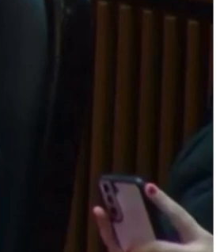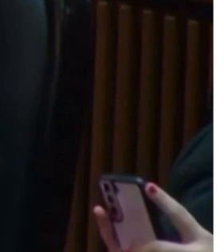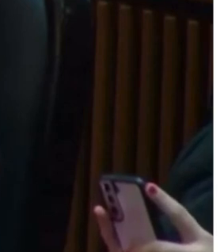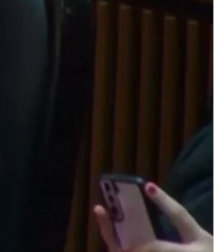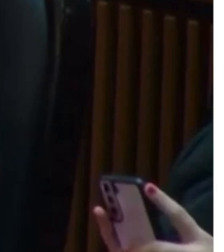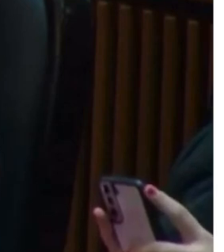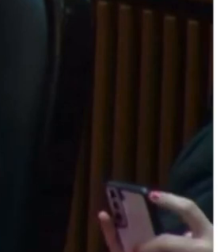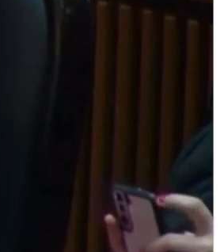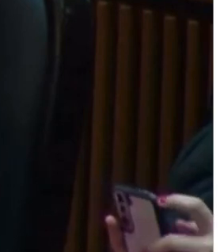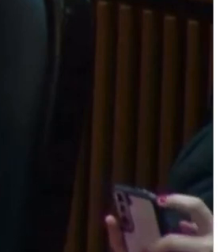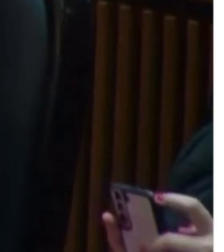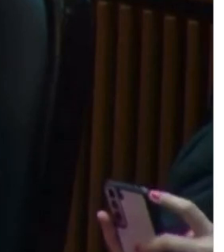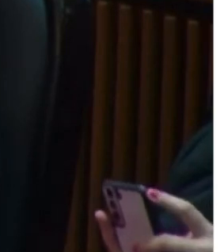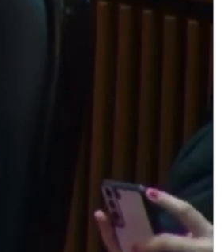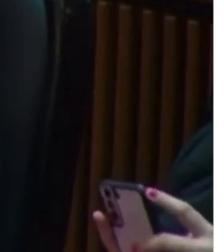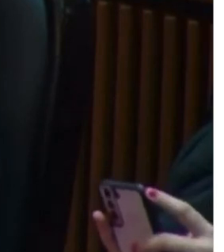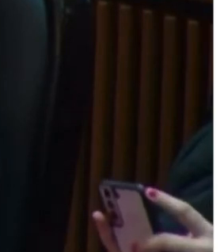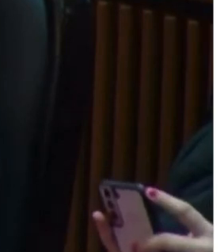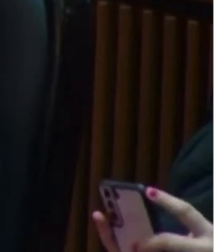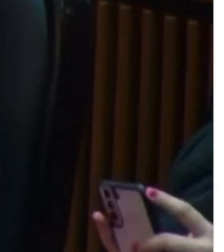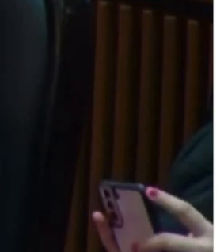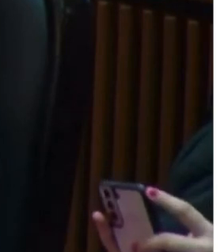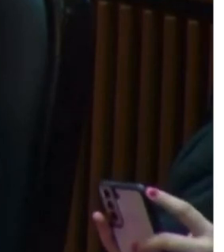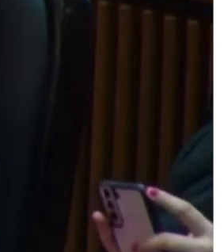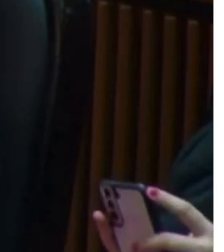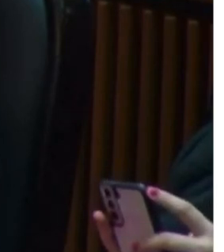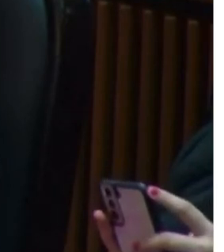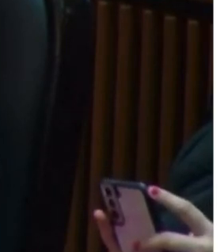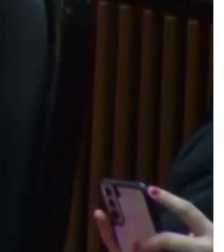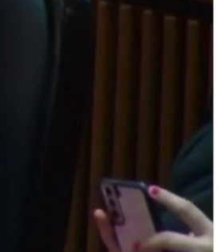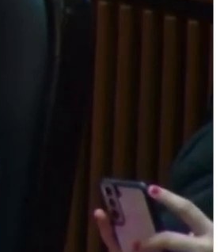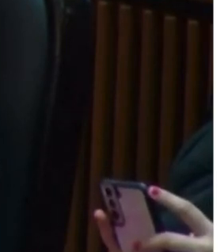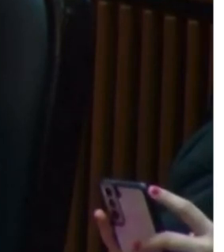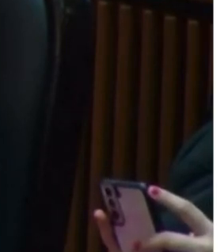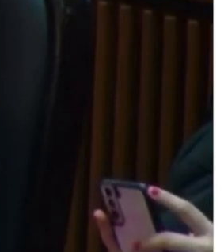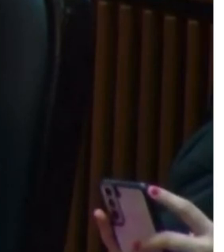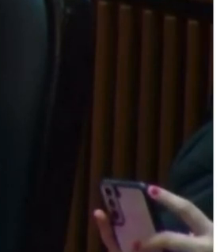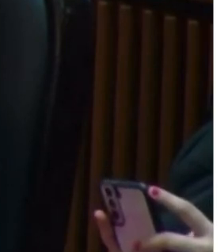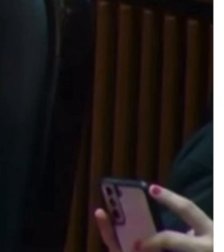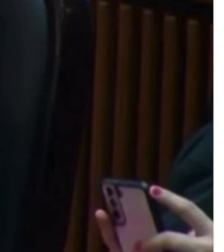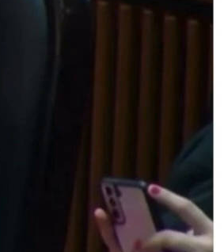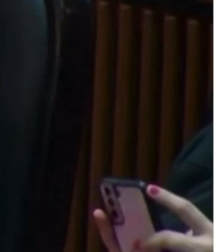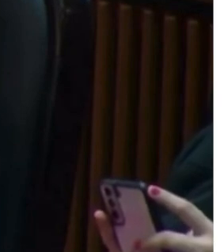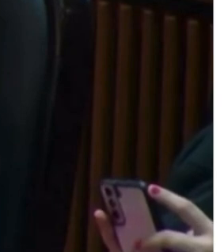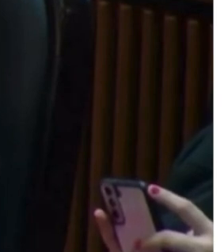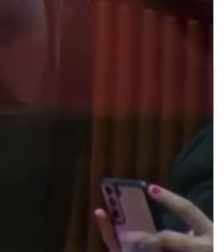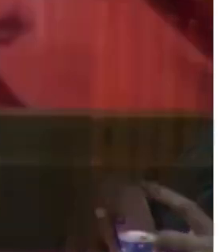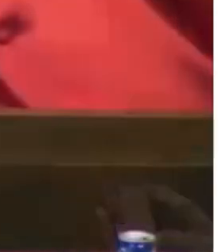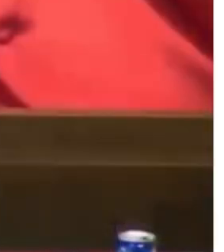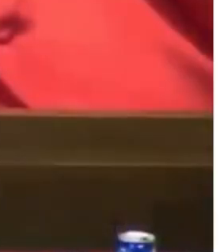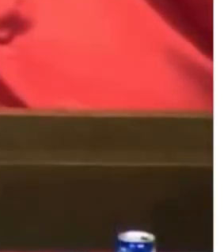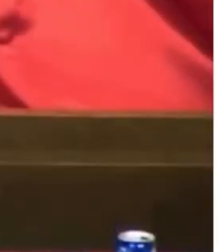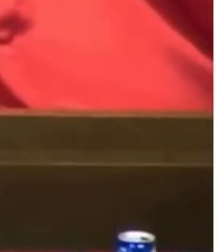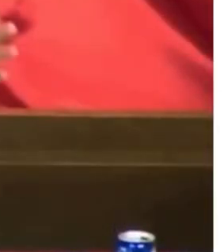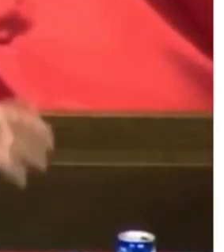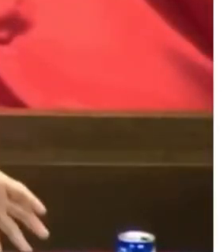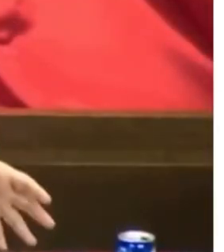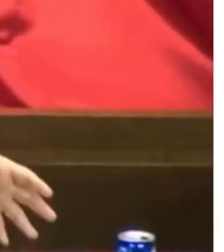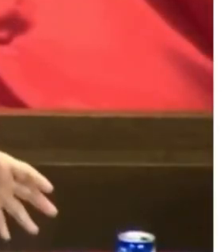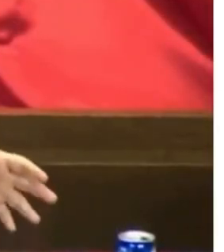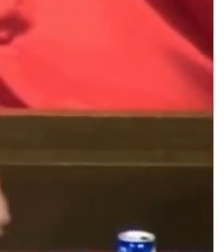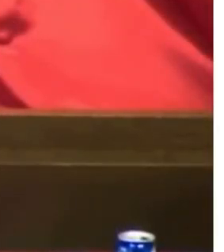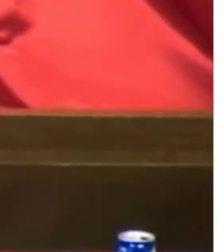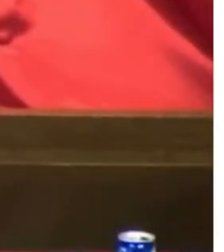cancelación de ningún crédito. Fue un acuerdo de ya no solicitar ese crédito. Entonces, ni hay